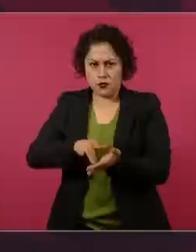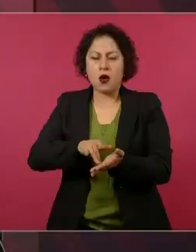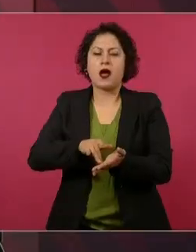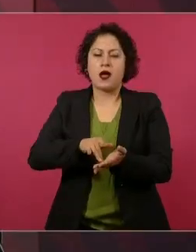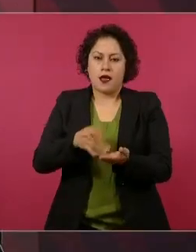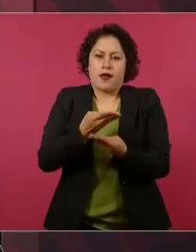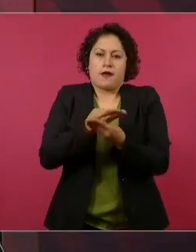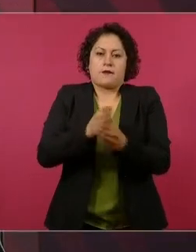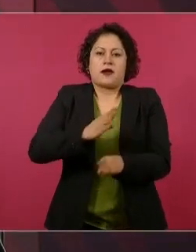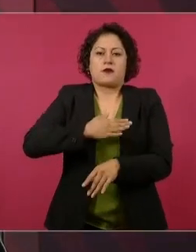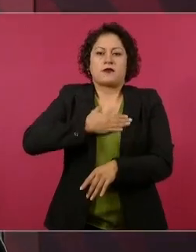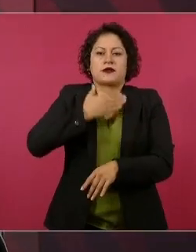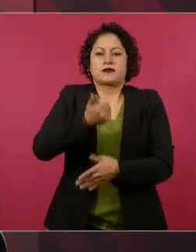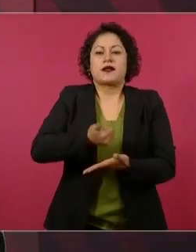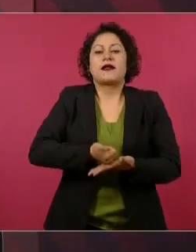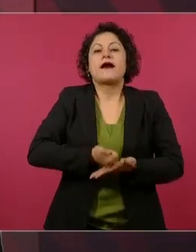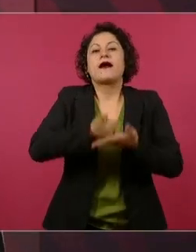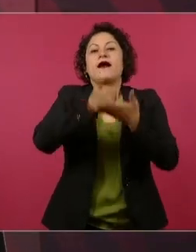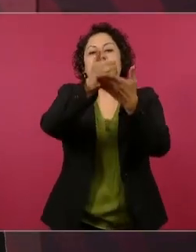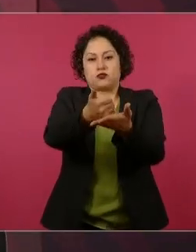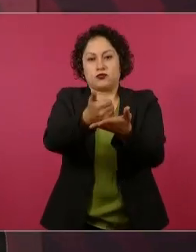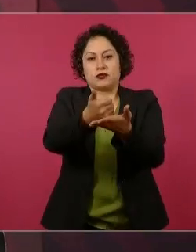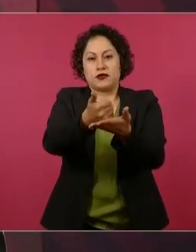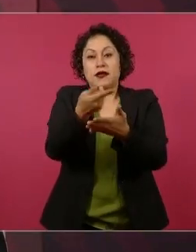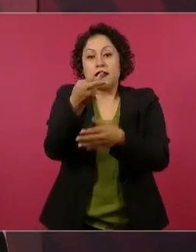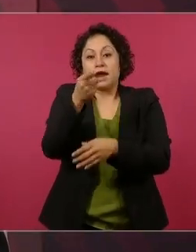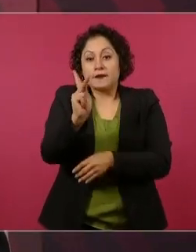Cada beneficiario tiene una tarjeta